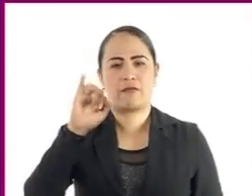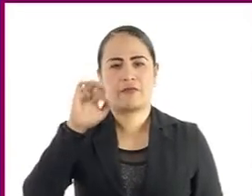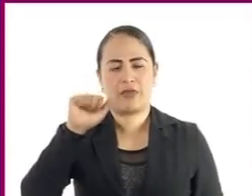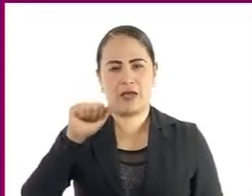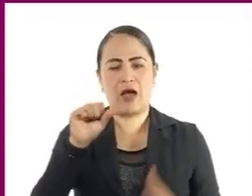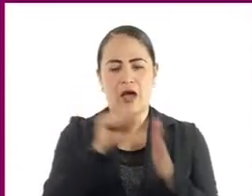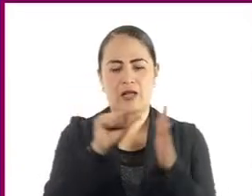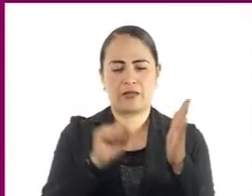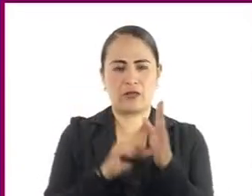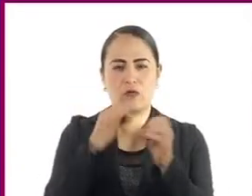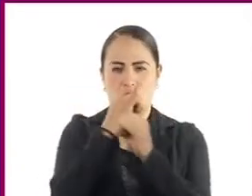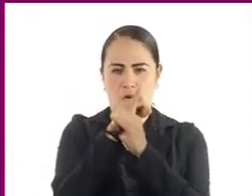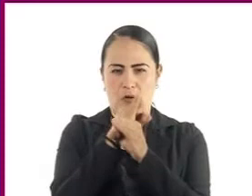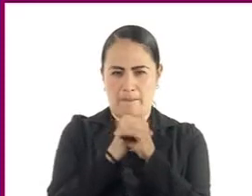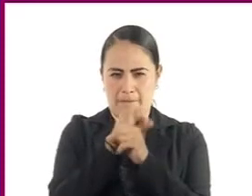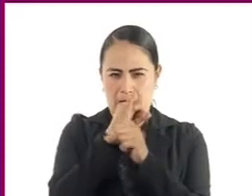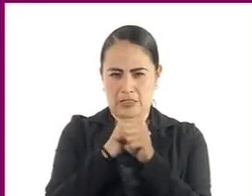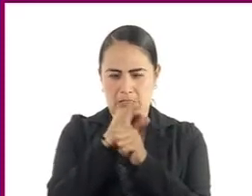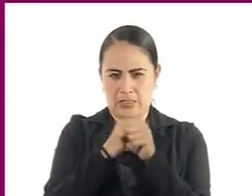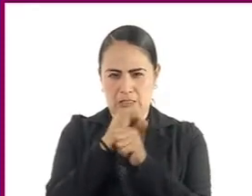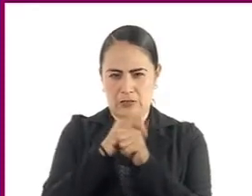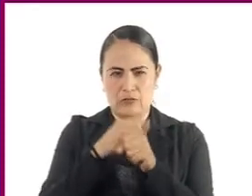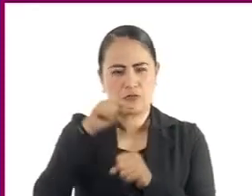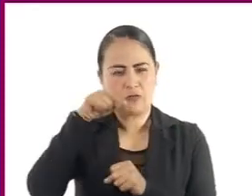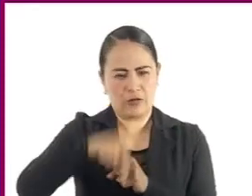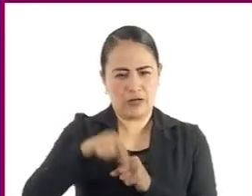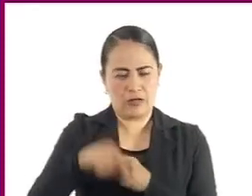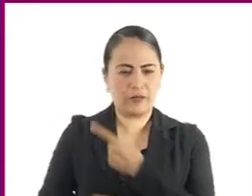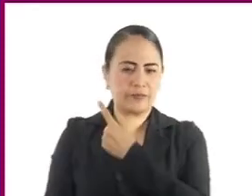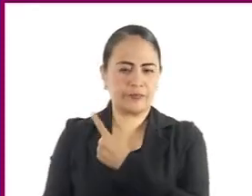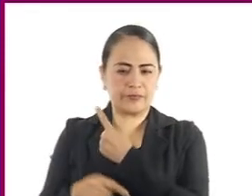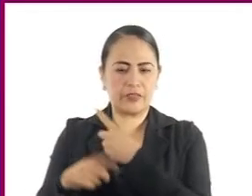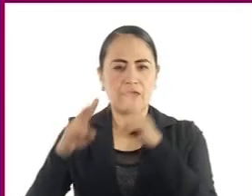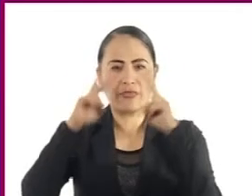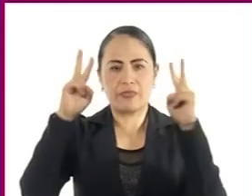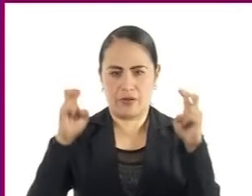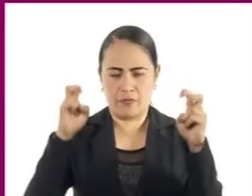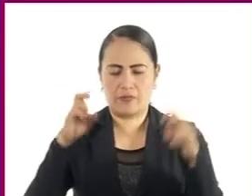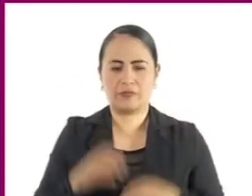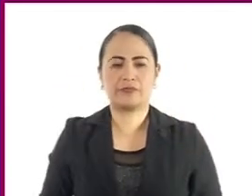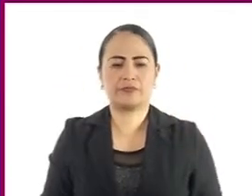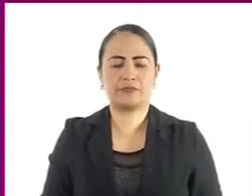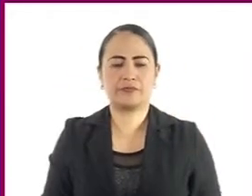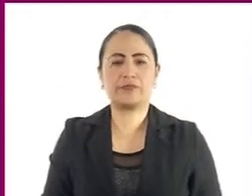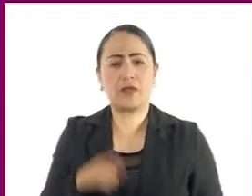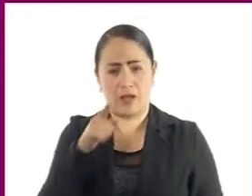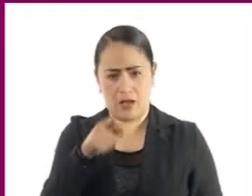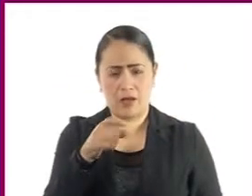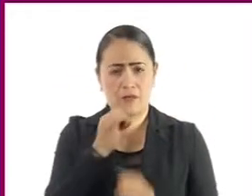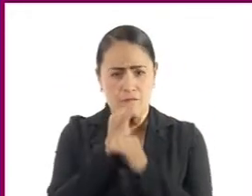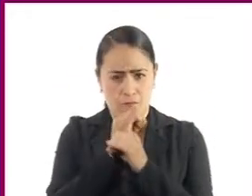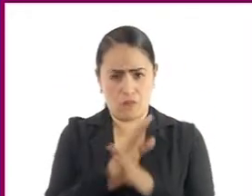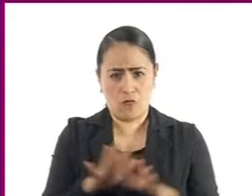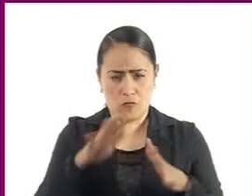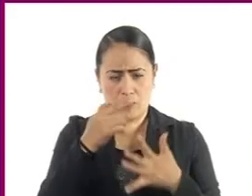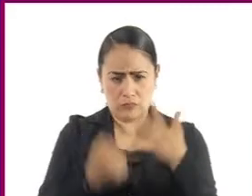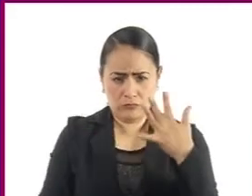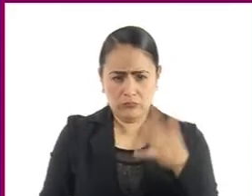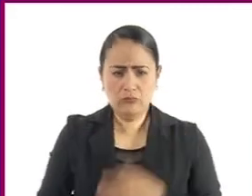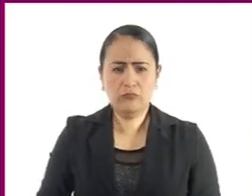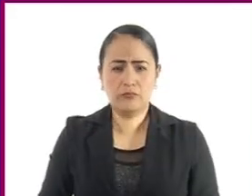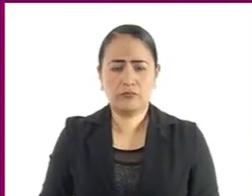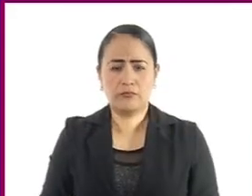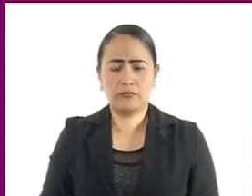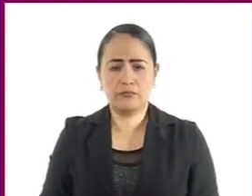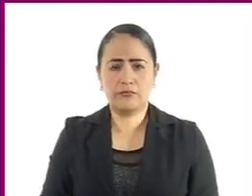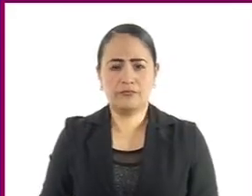de investigación titulado El origen de los elementos químicos. Este tipo de información generalmente se localiza